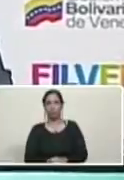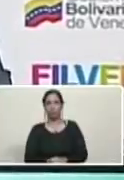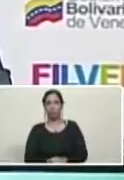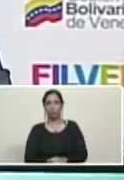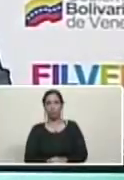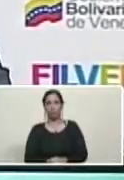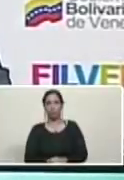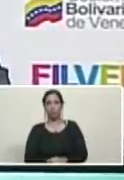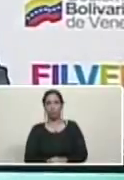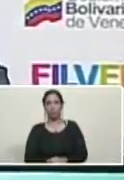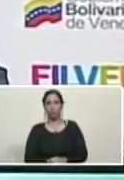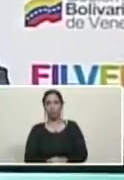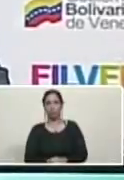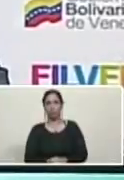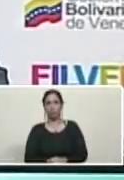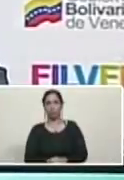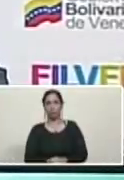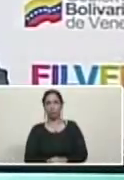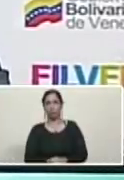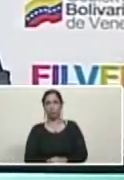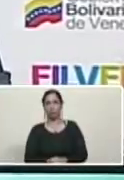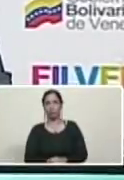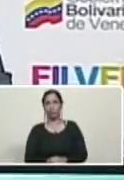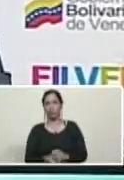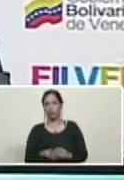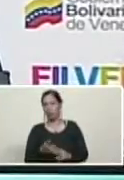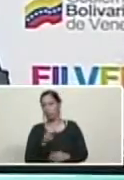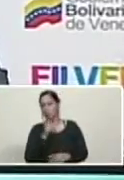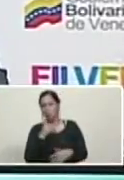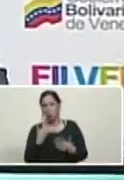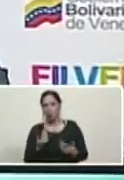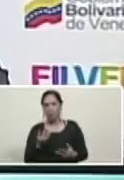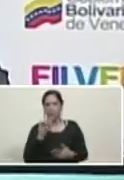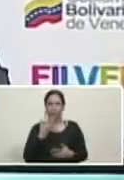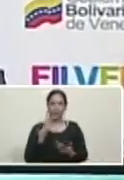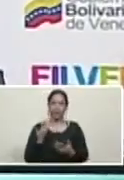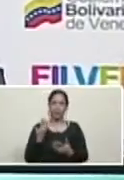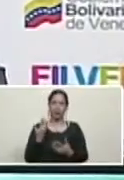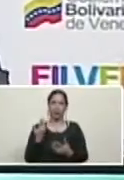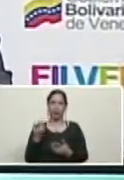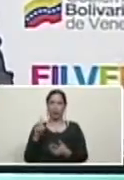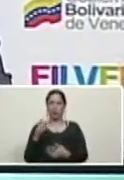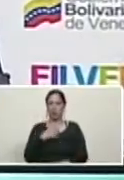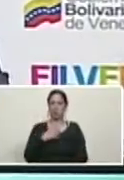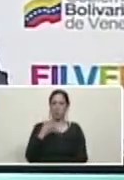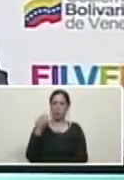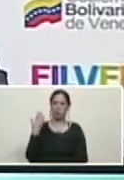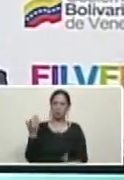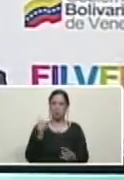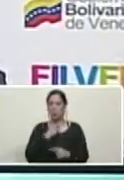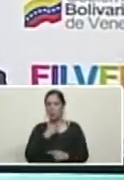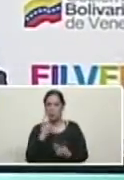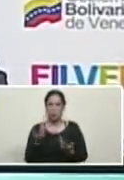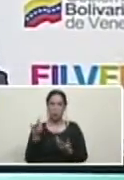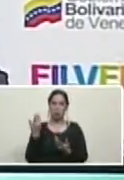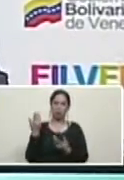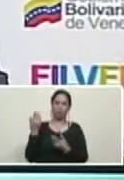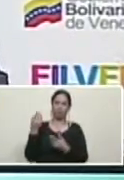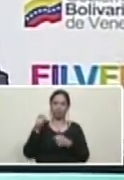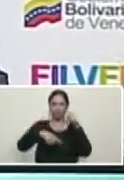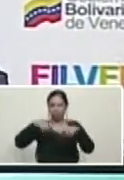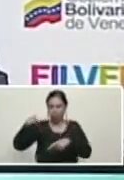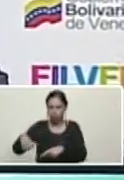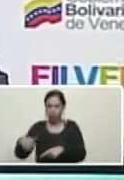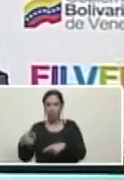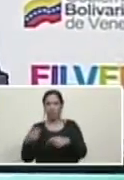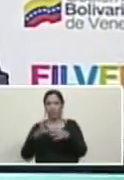ningún tipo de prejuicios que fueron sembrados por los viejos colonialismos para separar